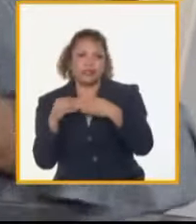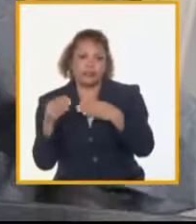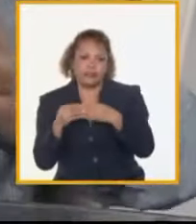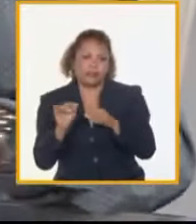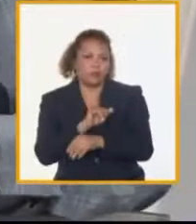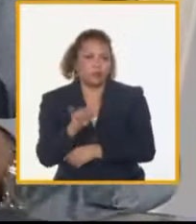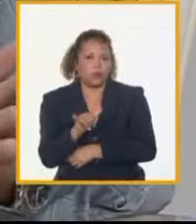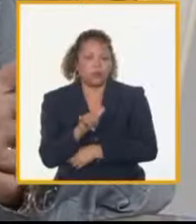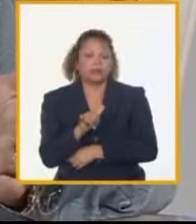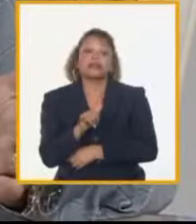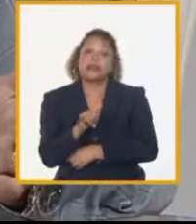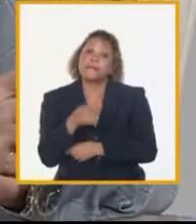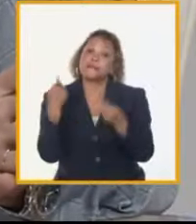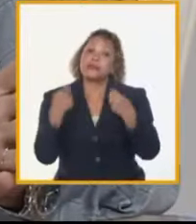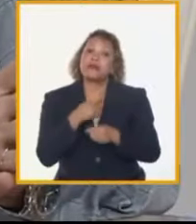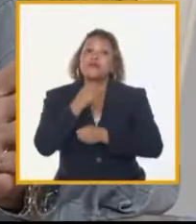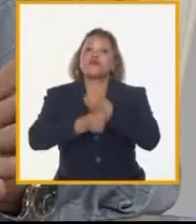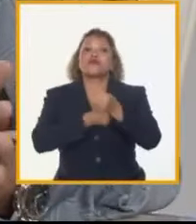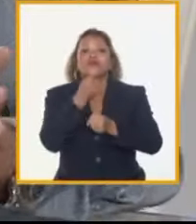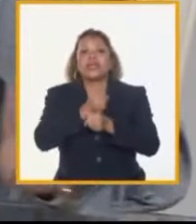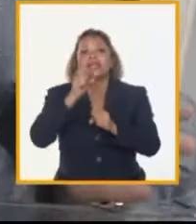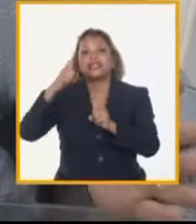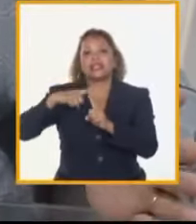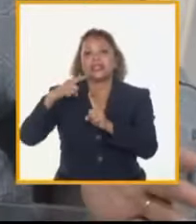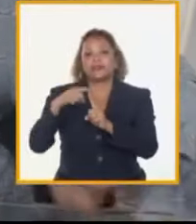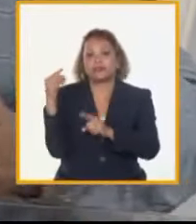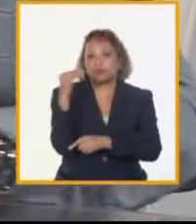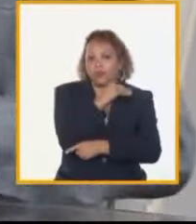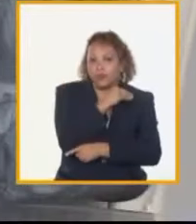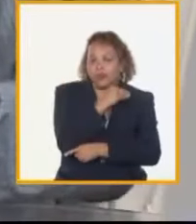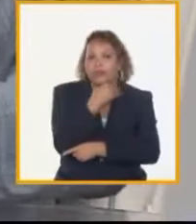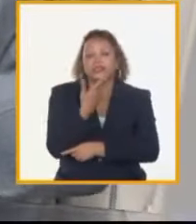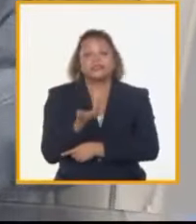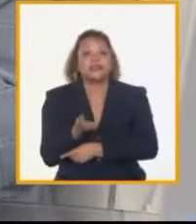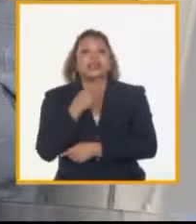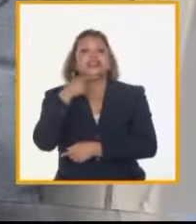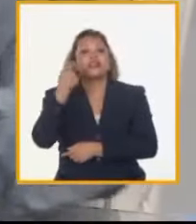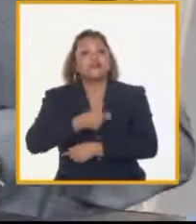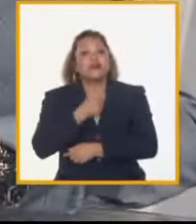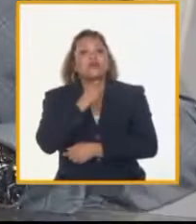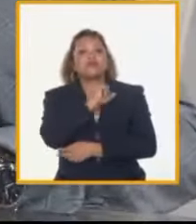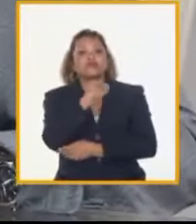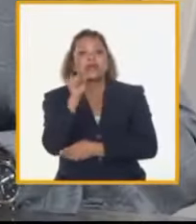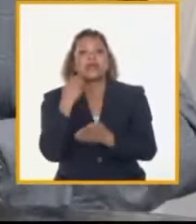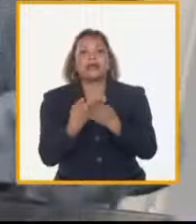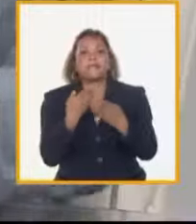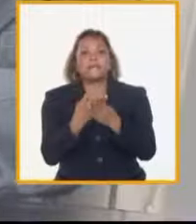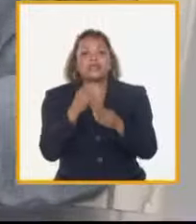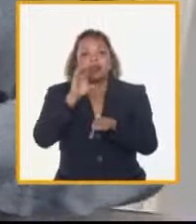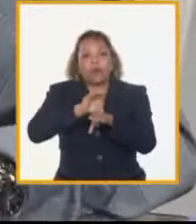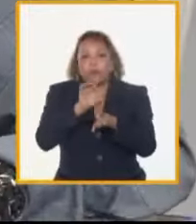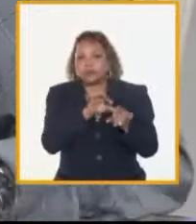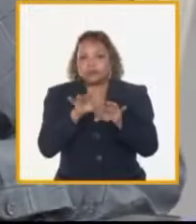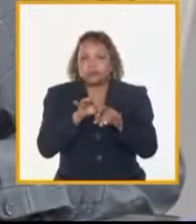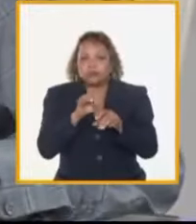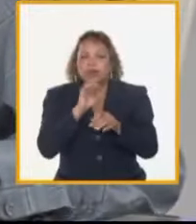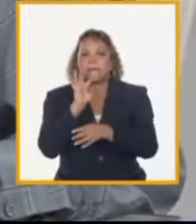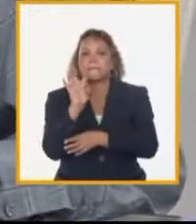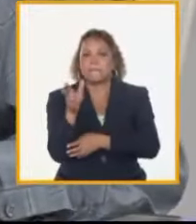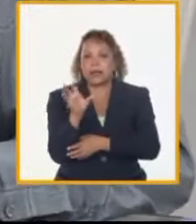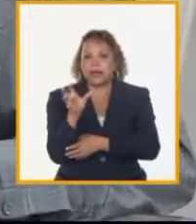que hacer uso de la digitalización. Lo explicaba Walter, tenemos que lograr que nuestras empresas sean digitales, la